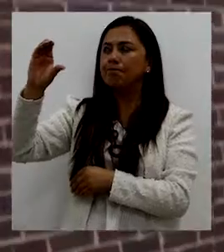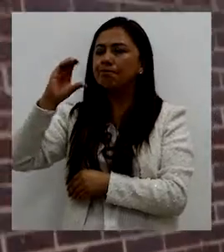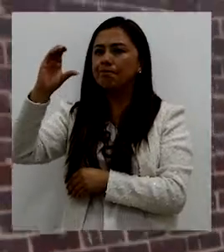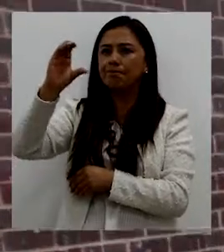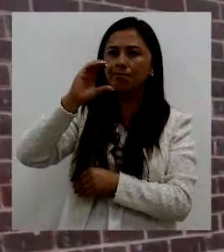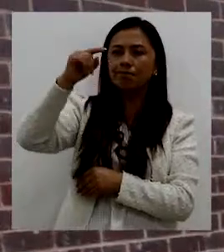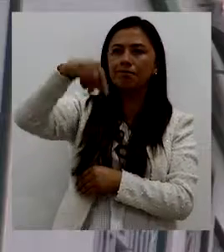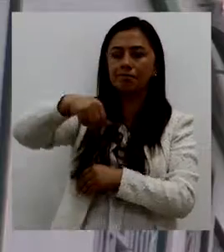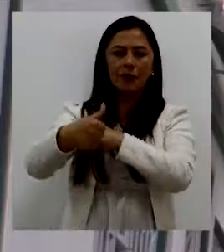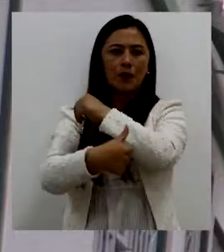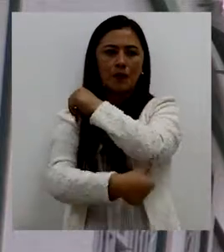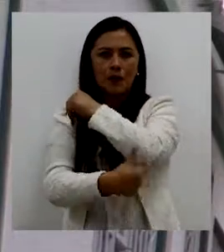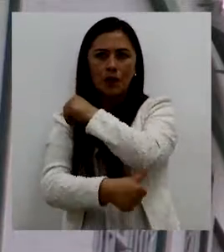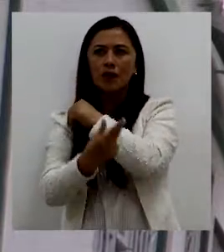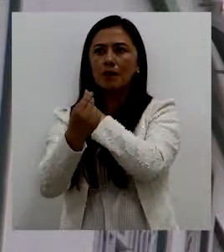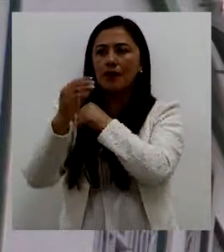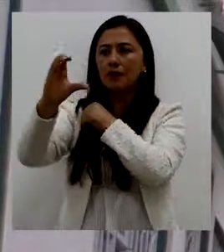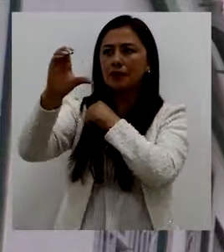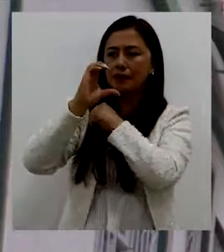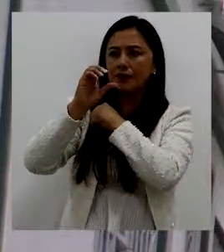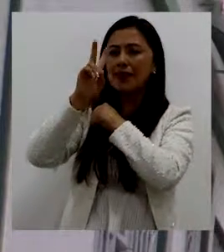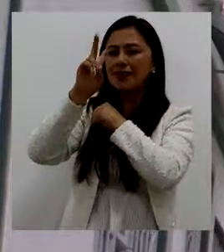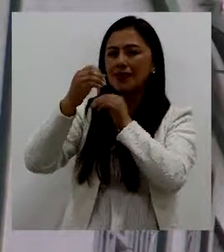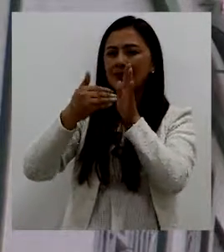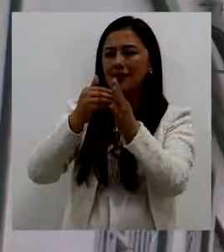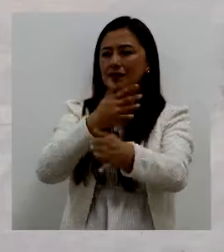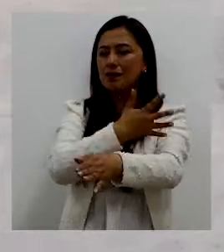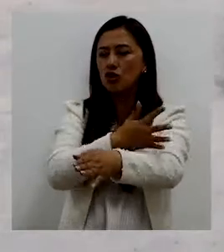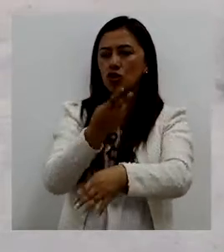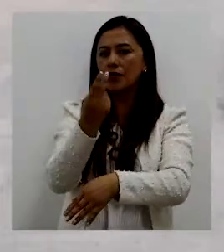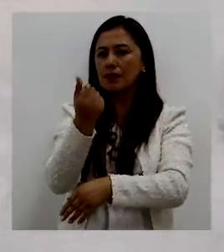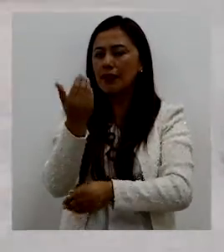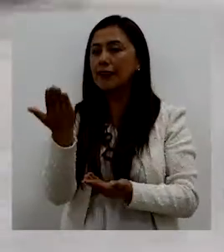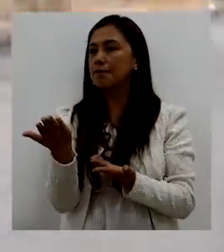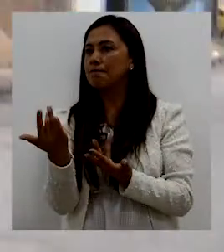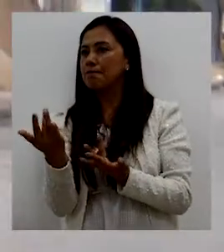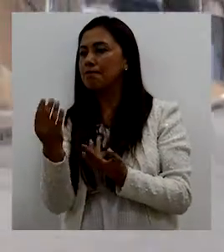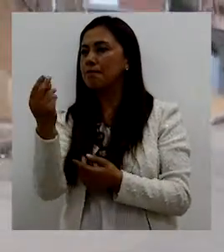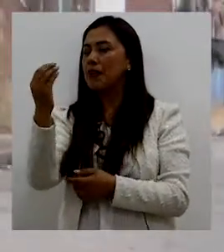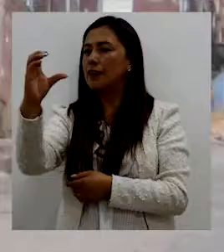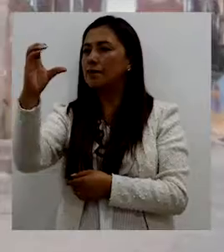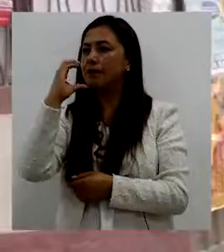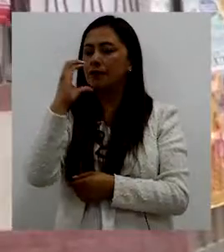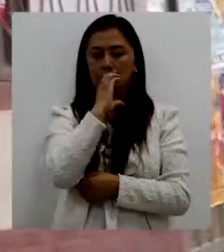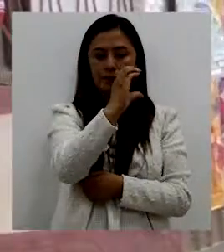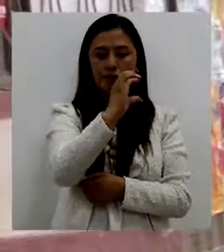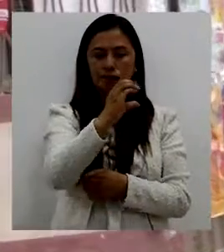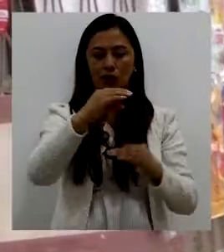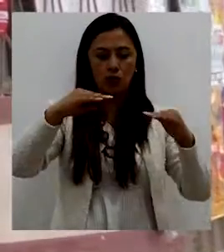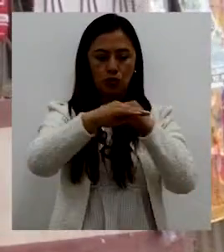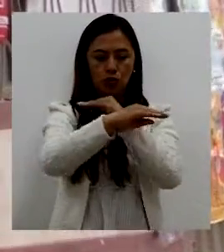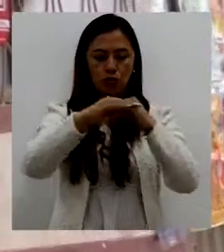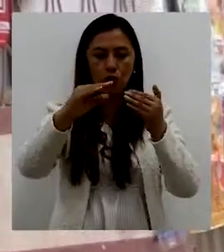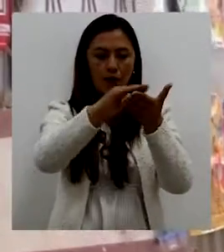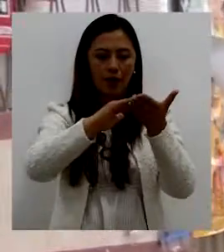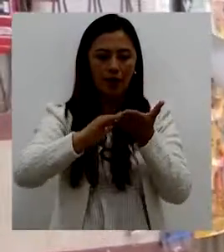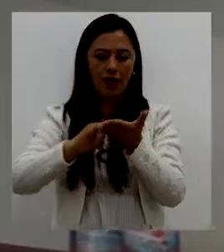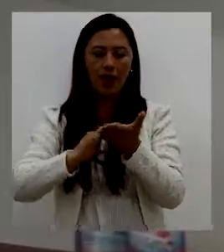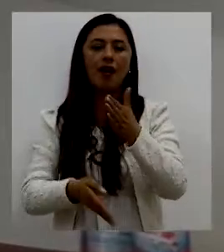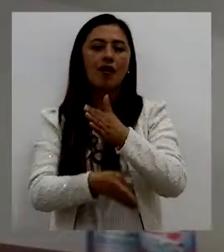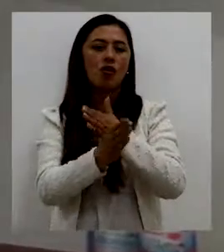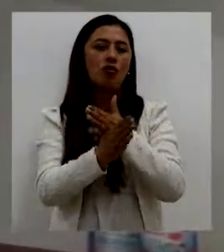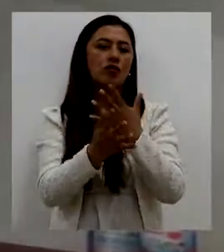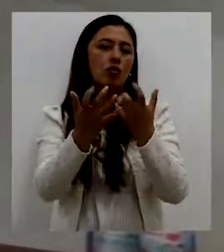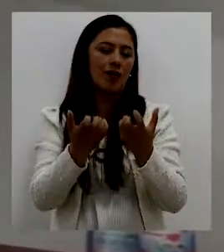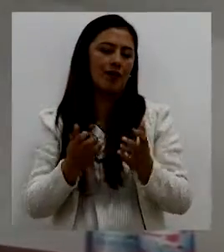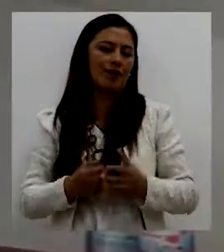local departamental. Son 7 mil millones de pesos que se están gestionando para la recuperación de la malla vial de la ciudad. Igualmente